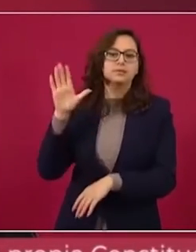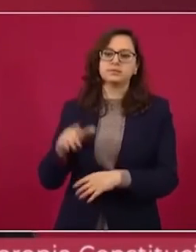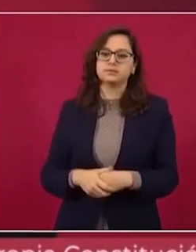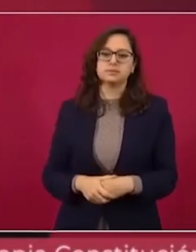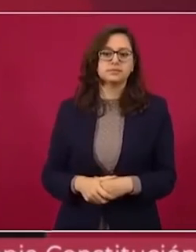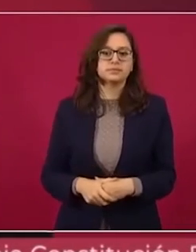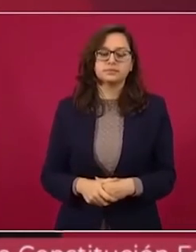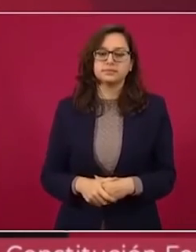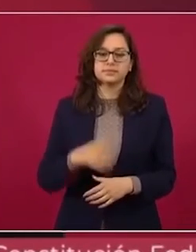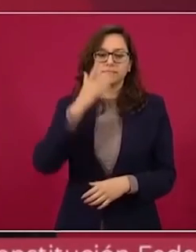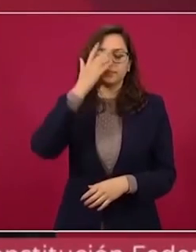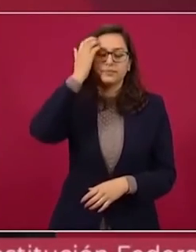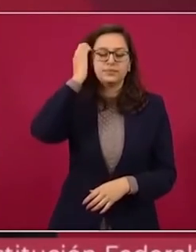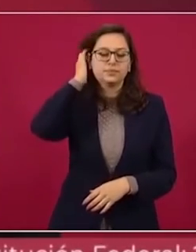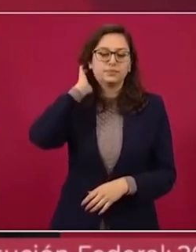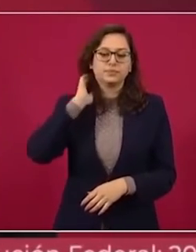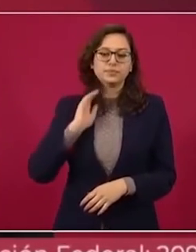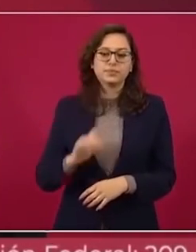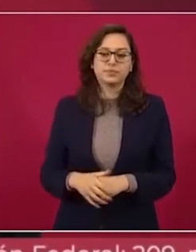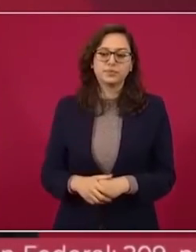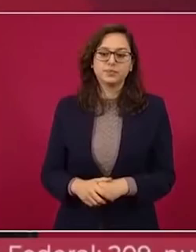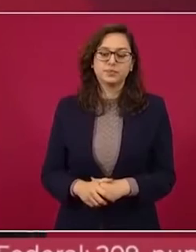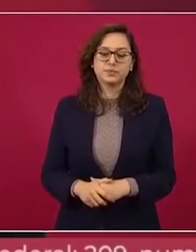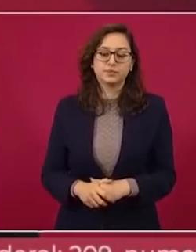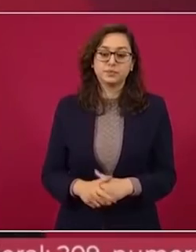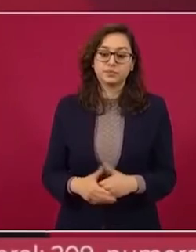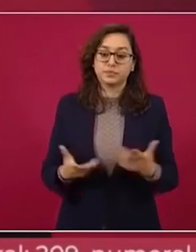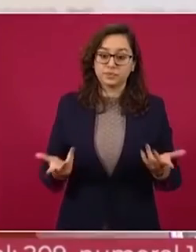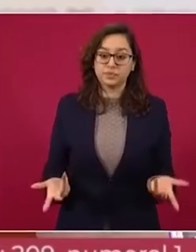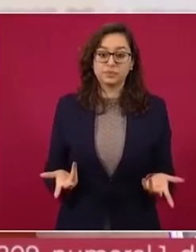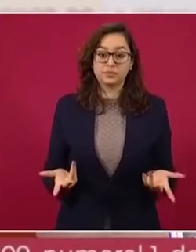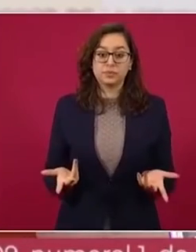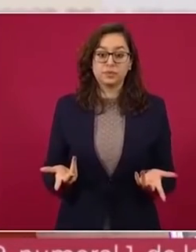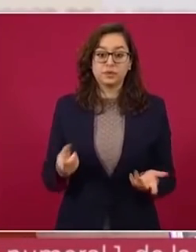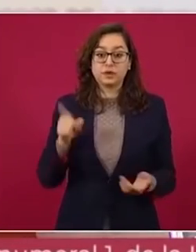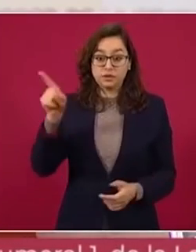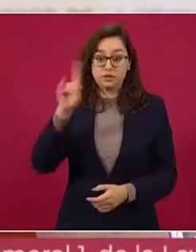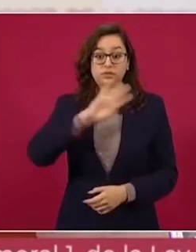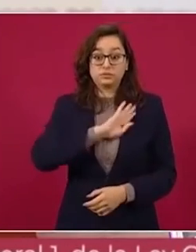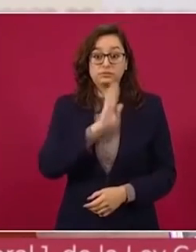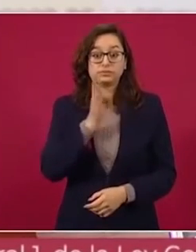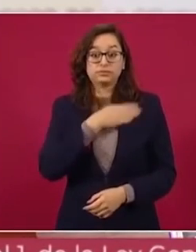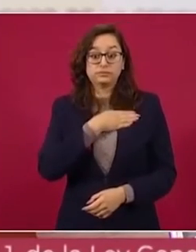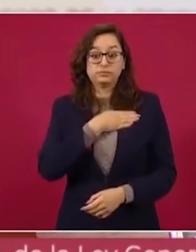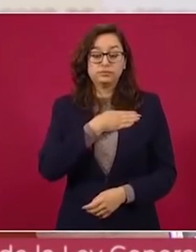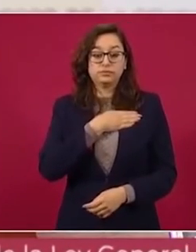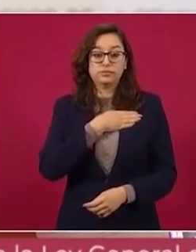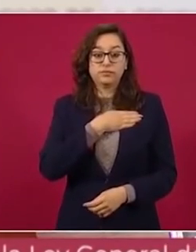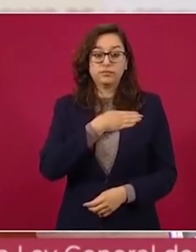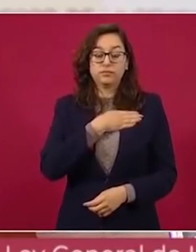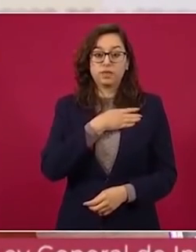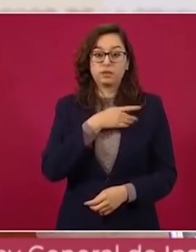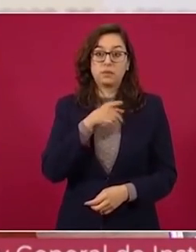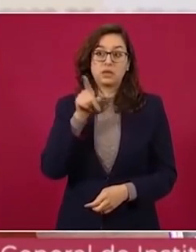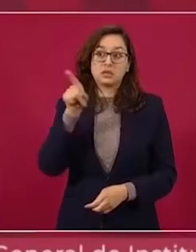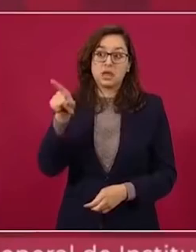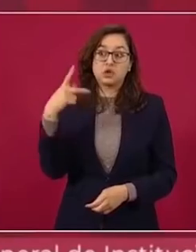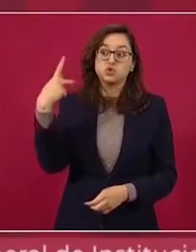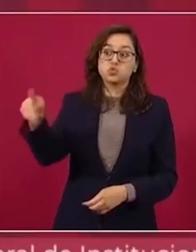Así como los españoles no quieren que lleguen de ningún país